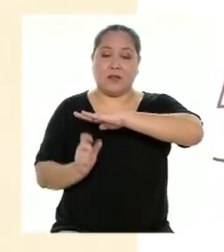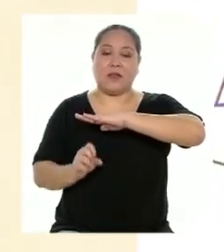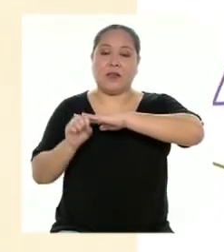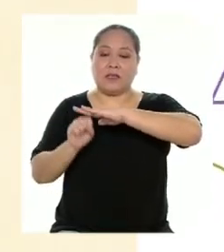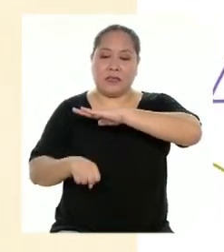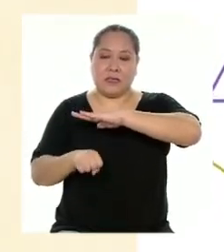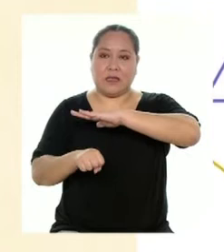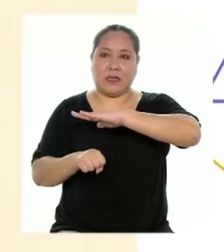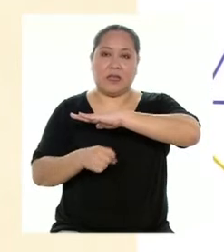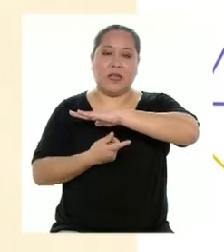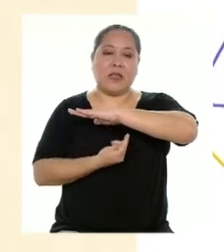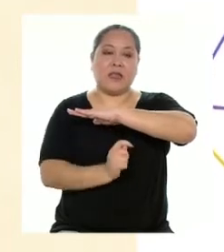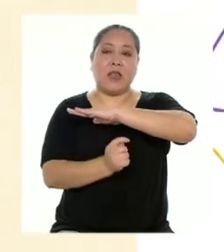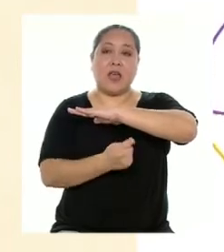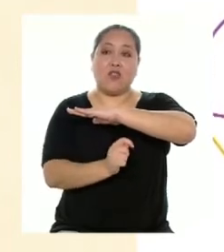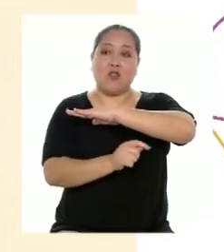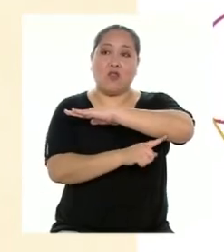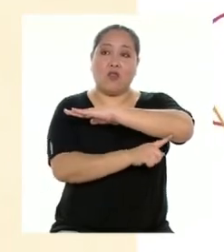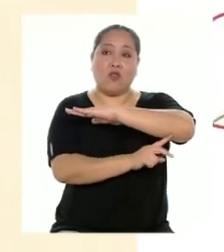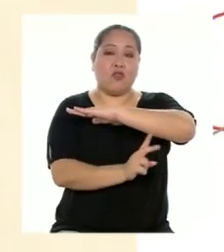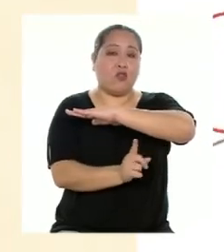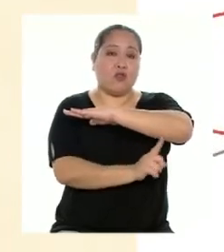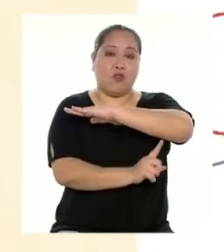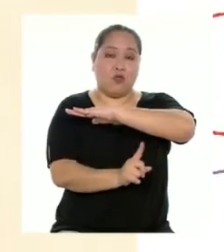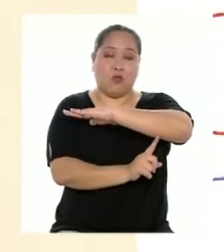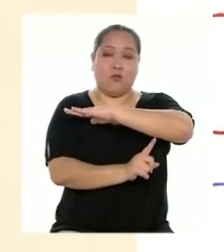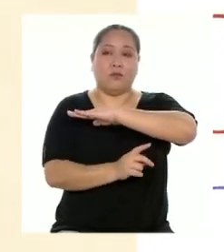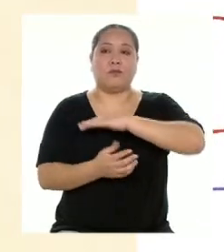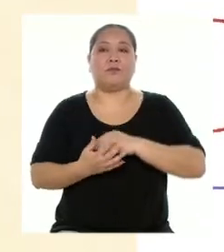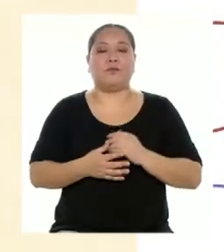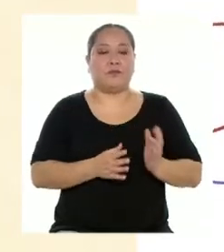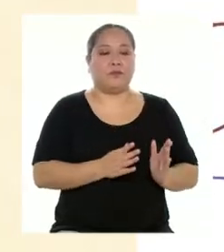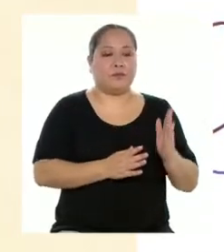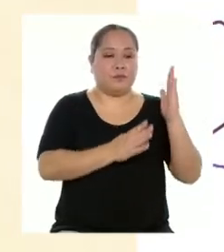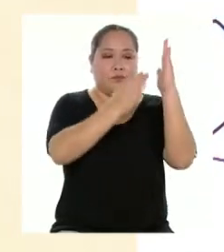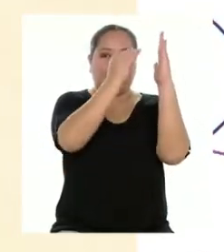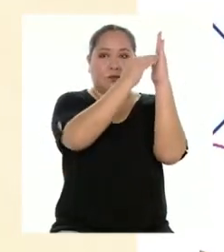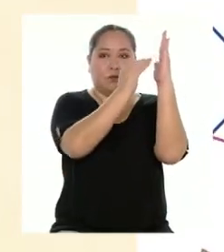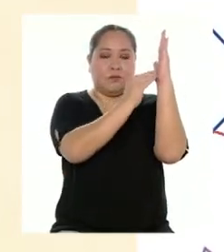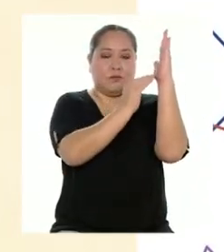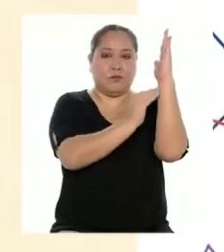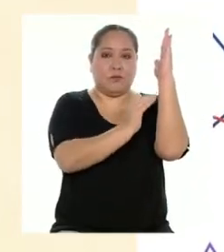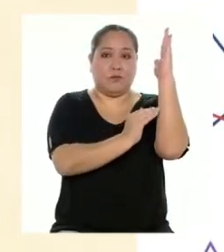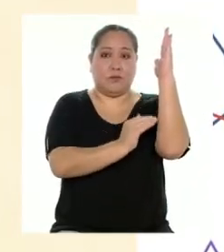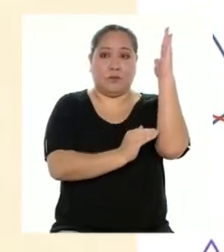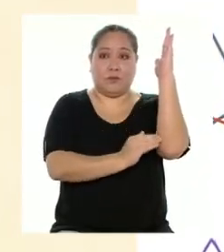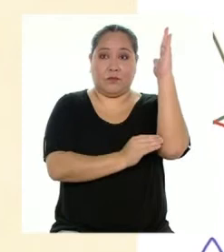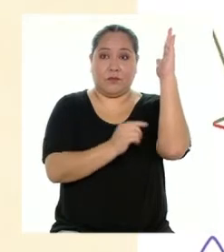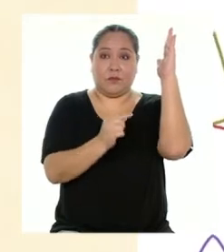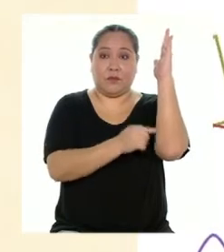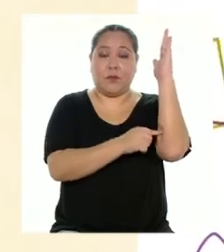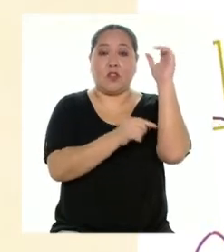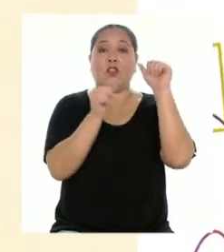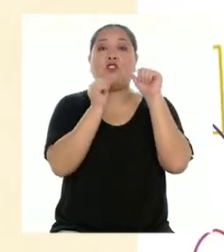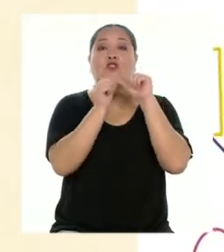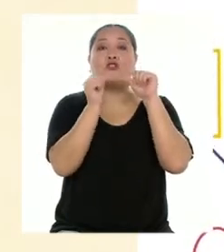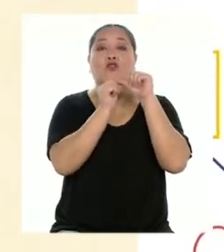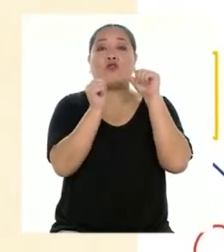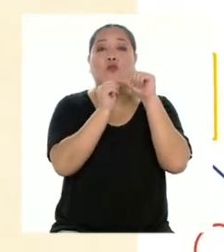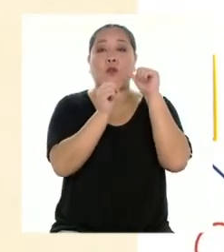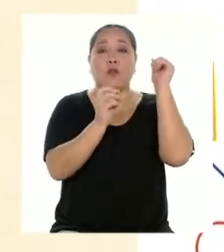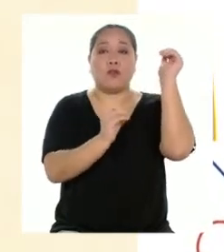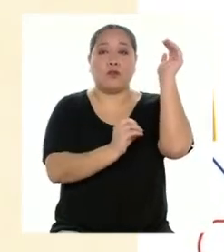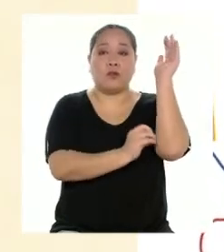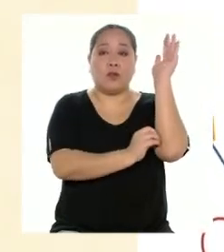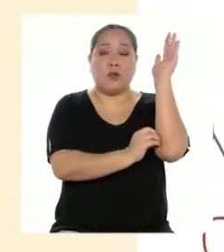sí, lo intento y no. En el eje de las ordenadas, o eje Y, o eje vertical, colocamos los valores de las frecuencias